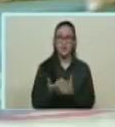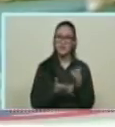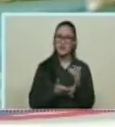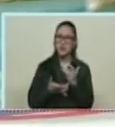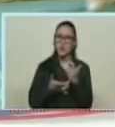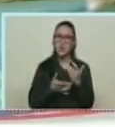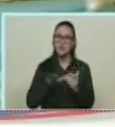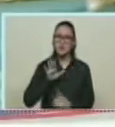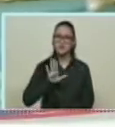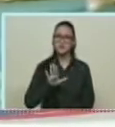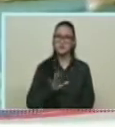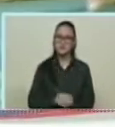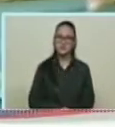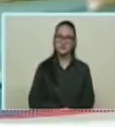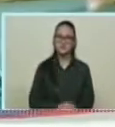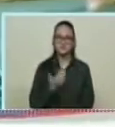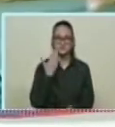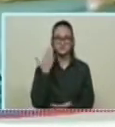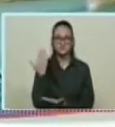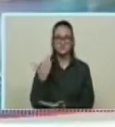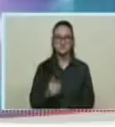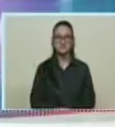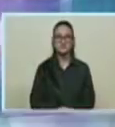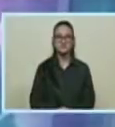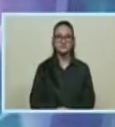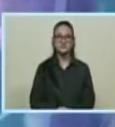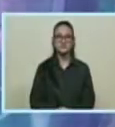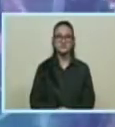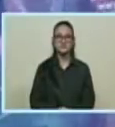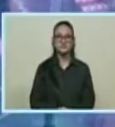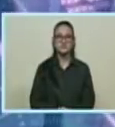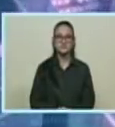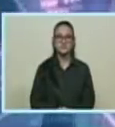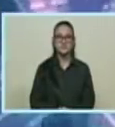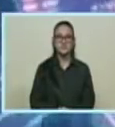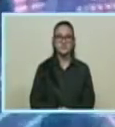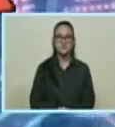tecnología ha creado. Adelante.